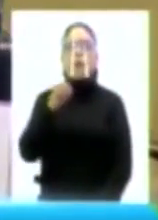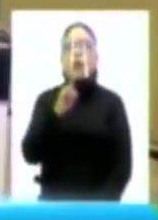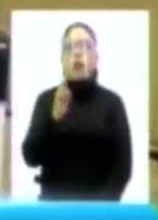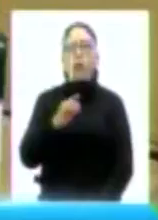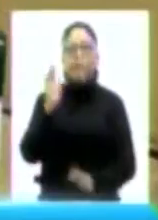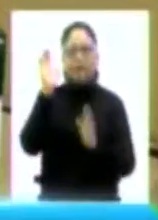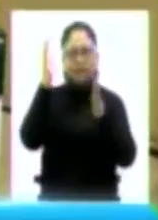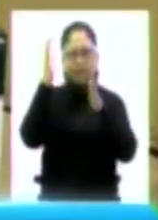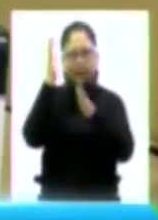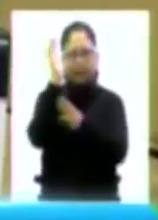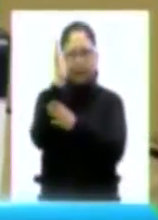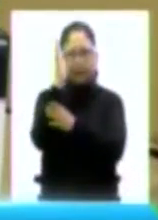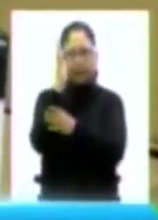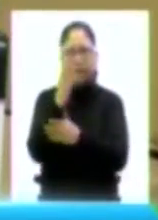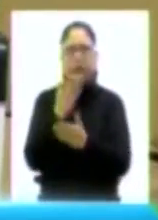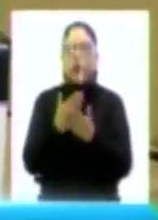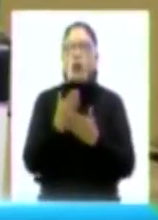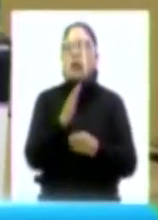Muy buenas tardes